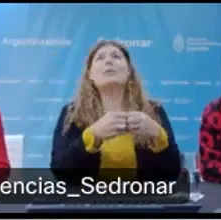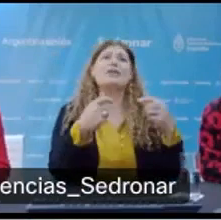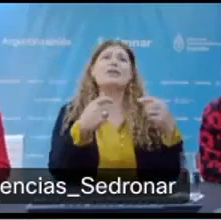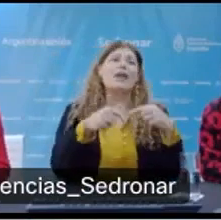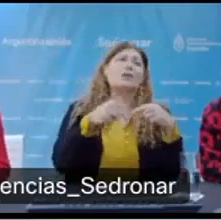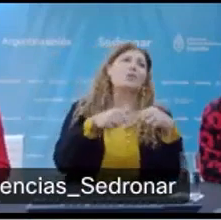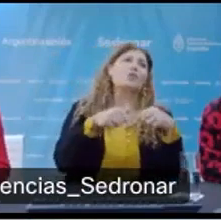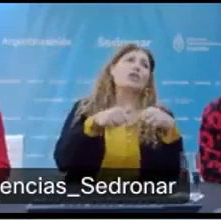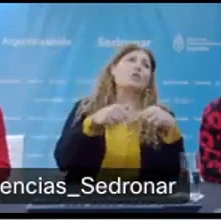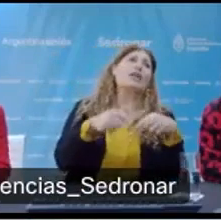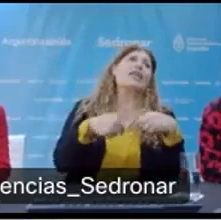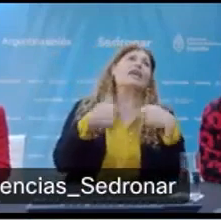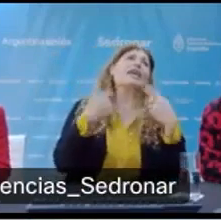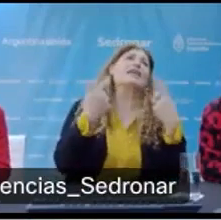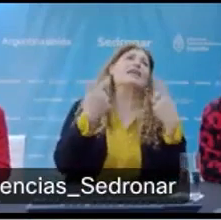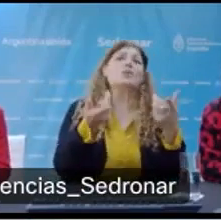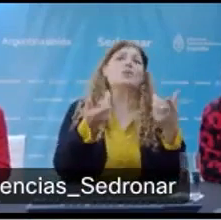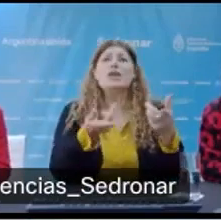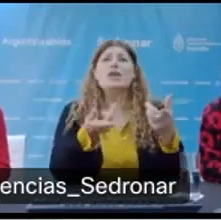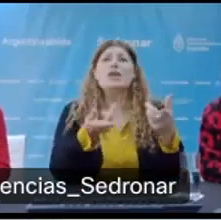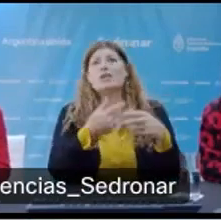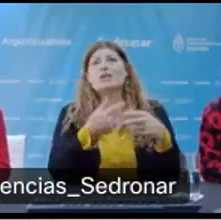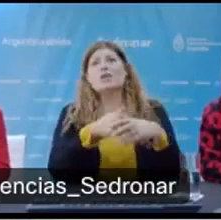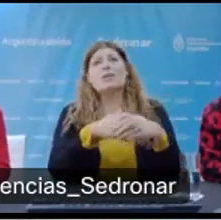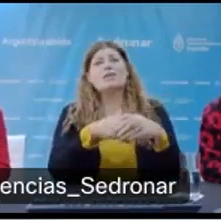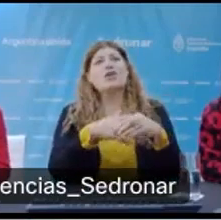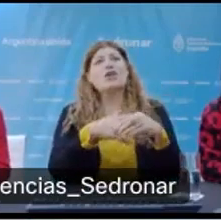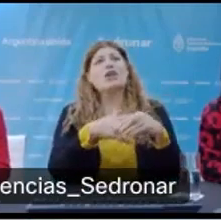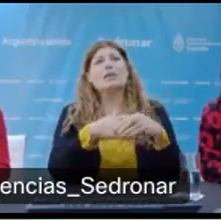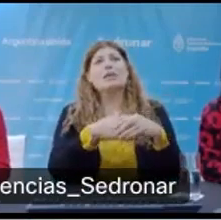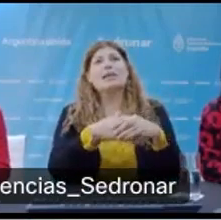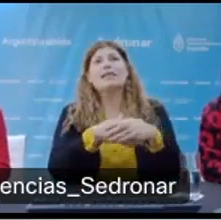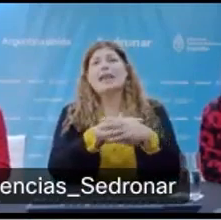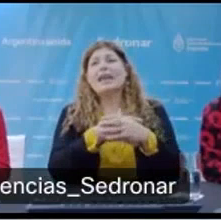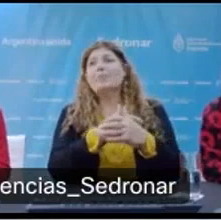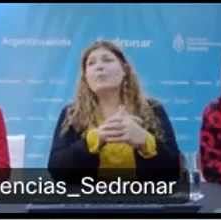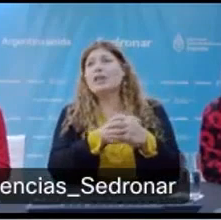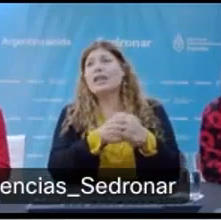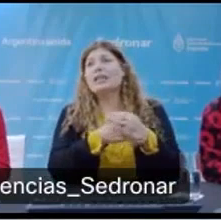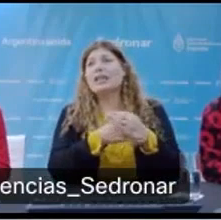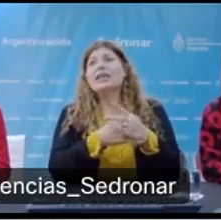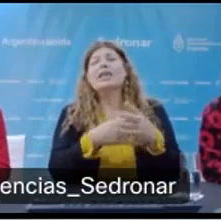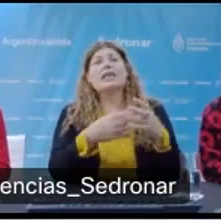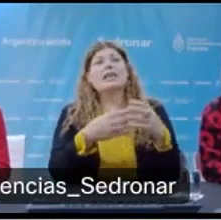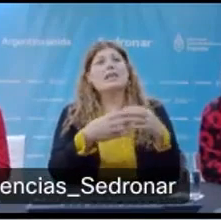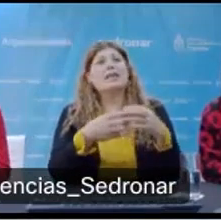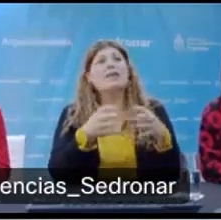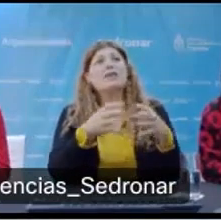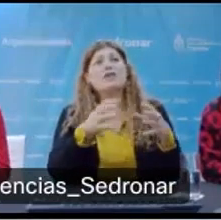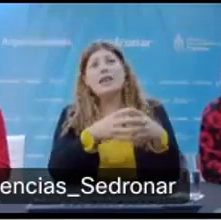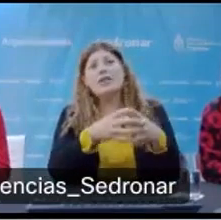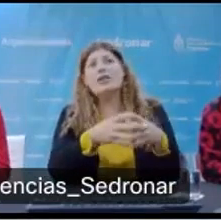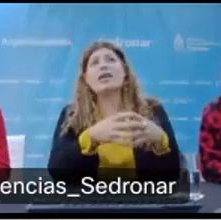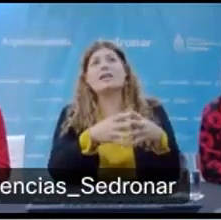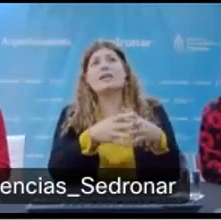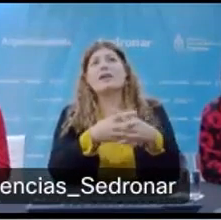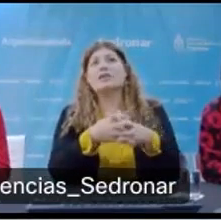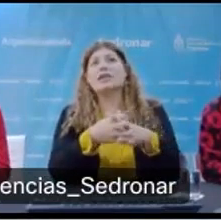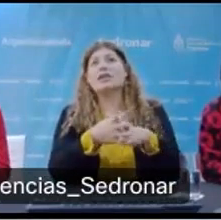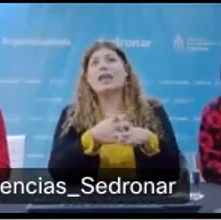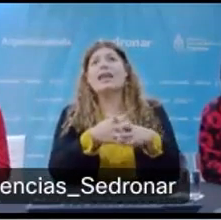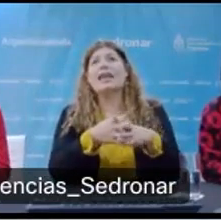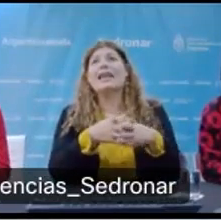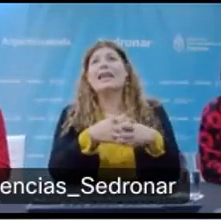contemplarlo en su singularidad y en su dimensión colectiva, era importante reforzar lógica de